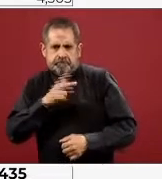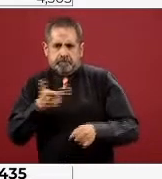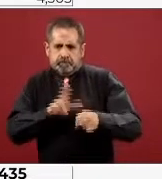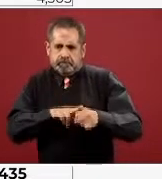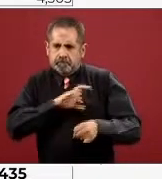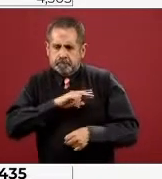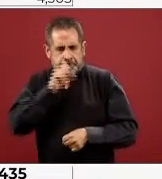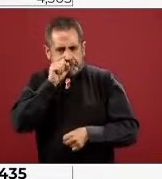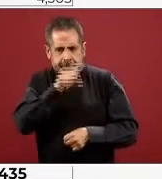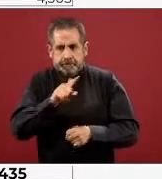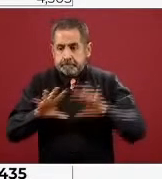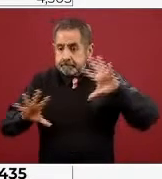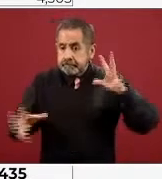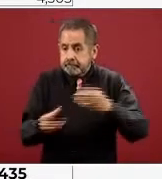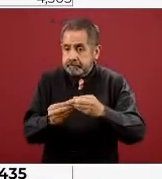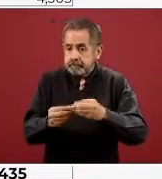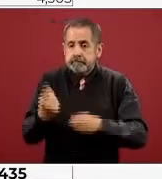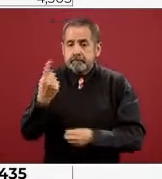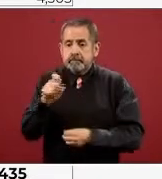pueden ver, tenemos un total de